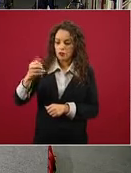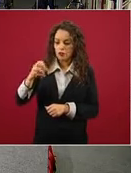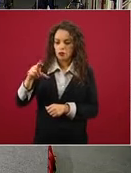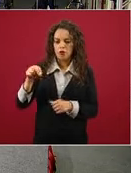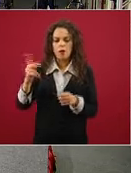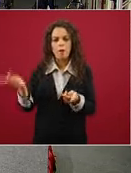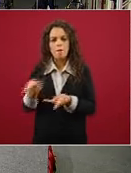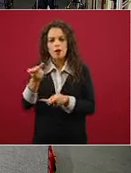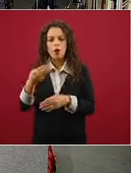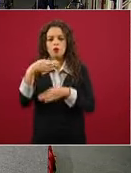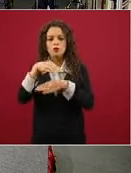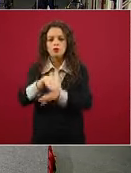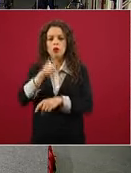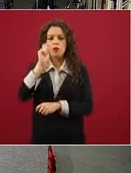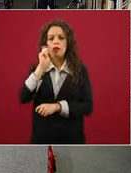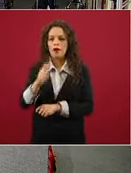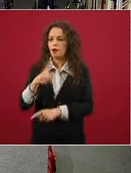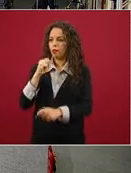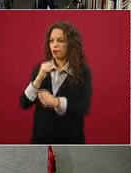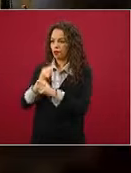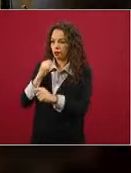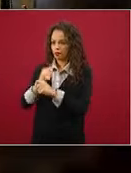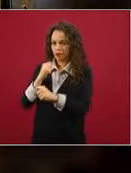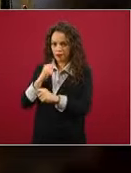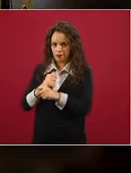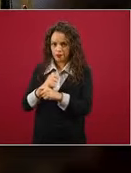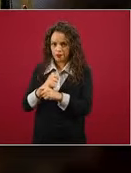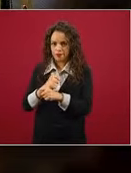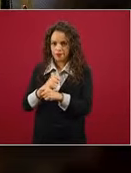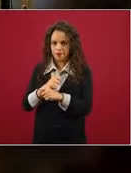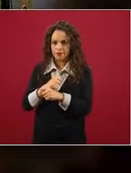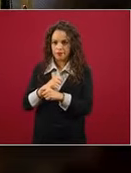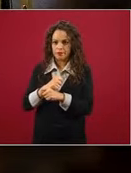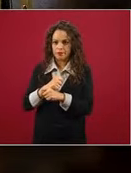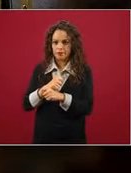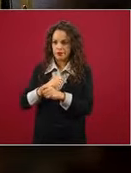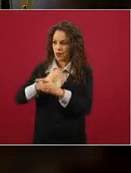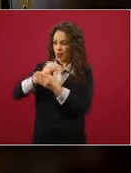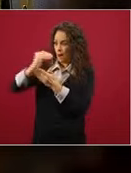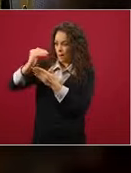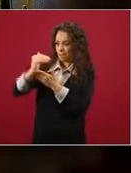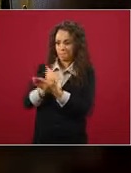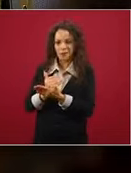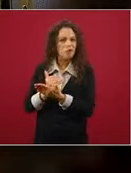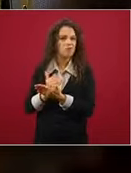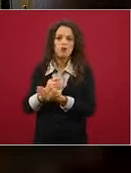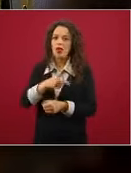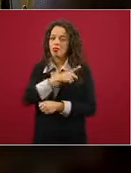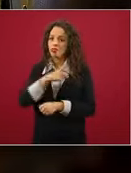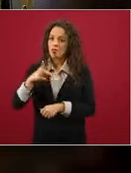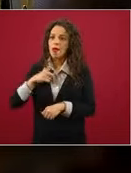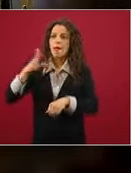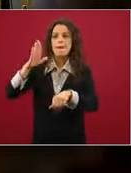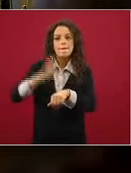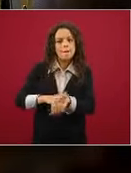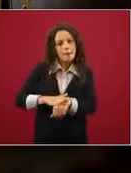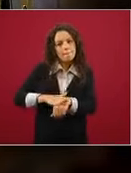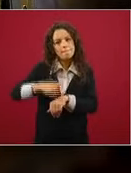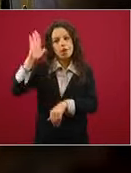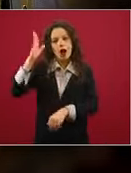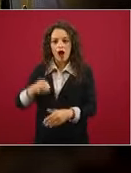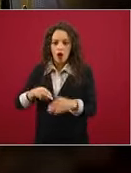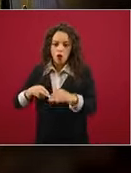y se decía, en vez de reducirlas se deben de aumentar. Eso estaría perfecto en un país